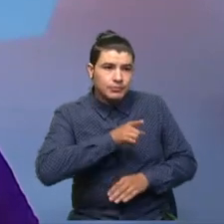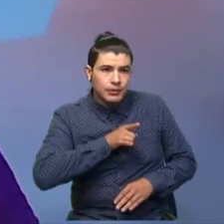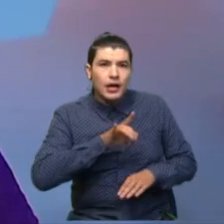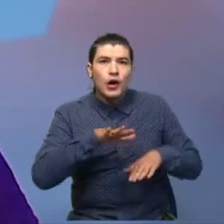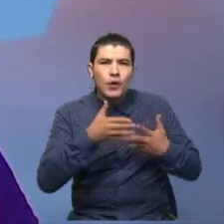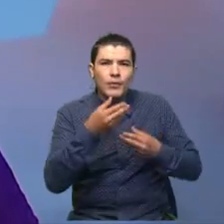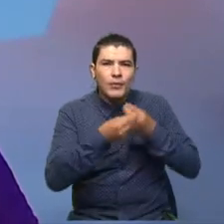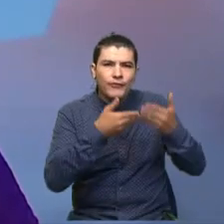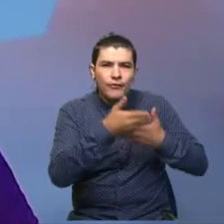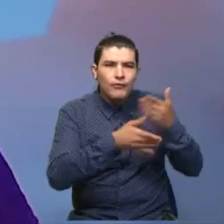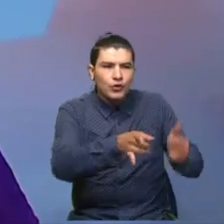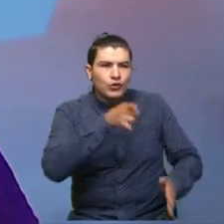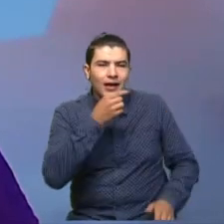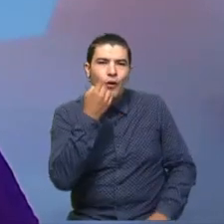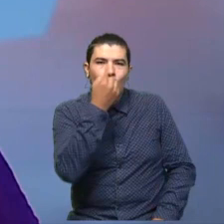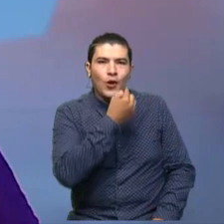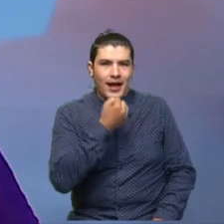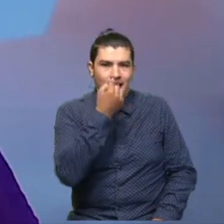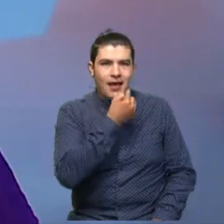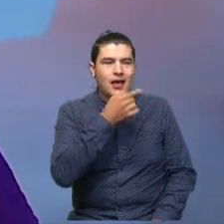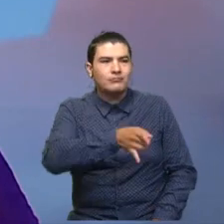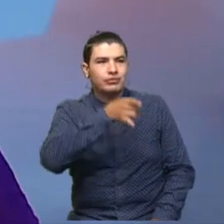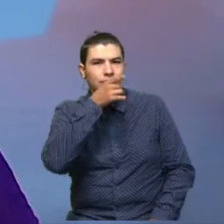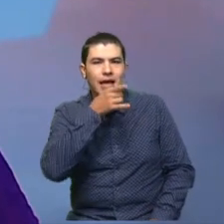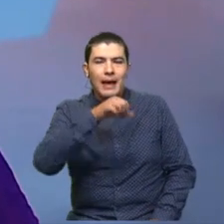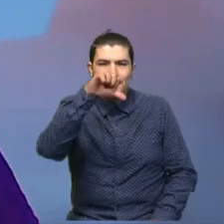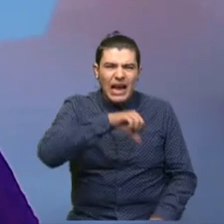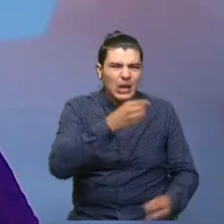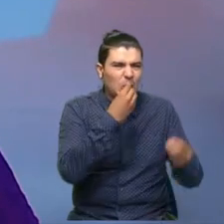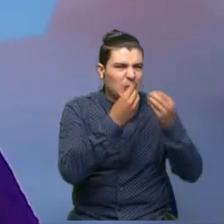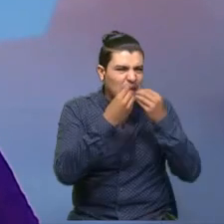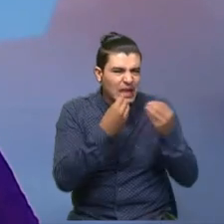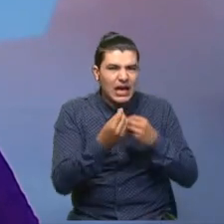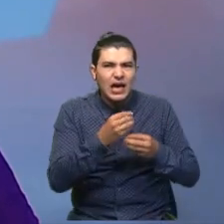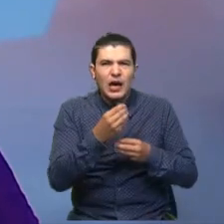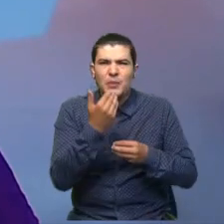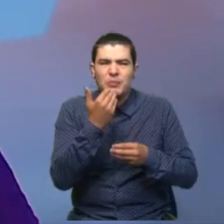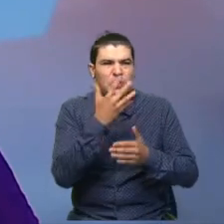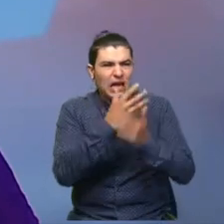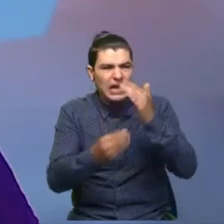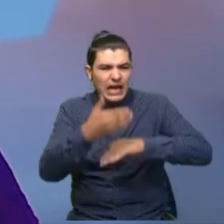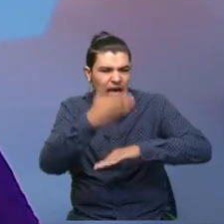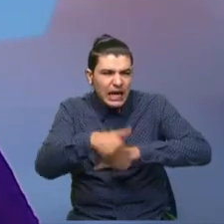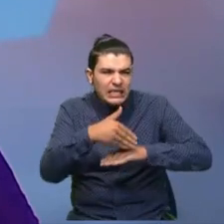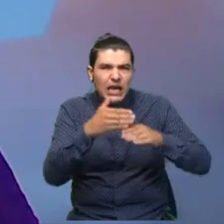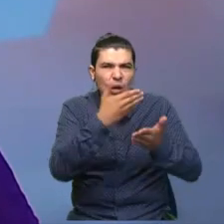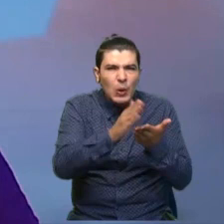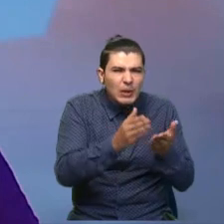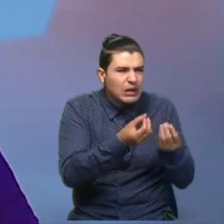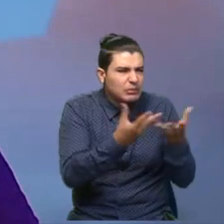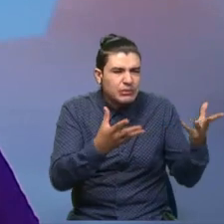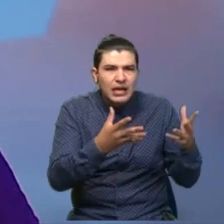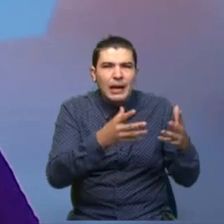oral, es la alimentación, la mala alimentación, productos de la calle mal procesados, que va a hacer que uno se